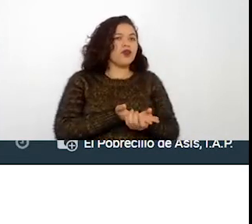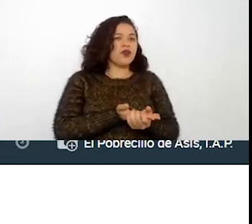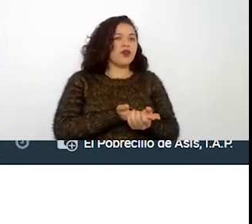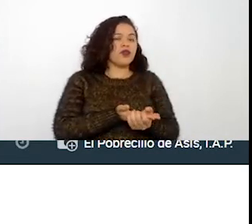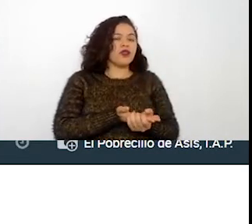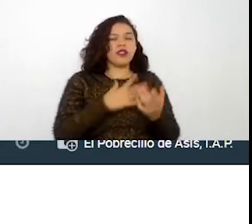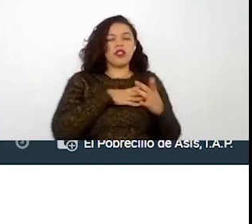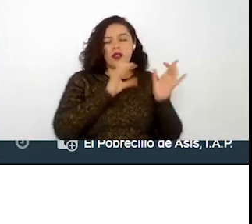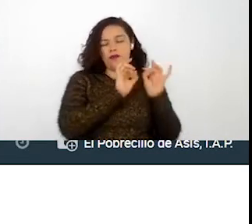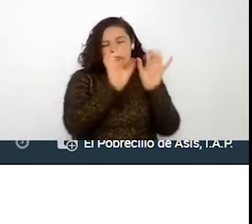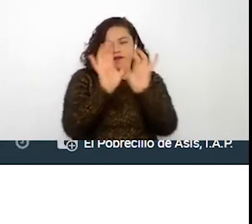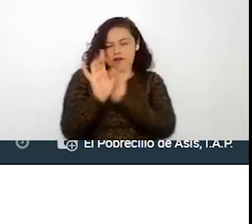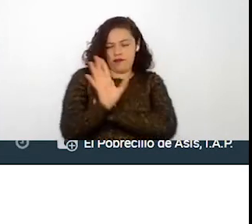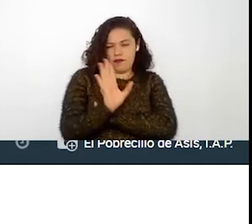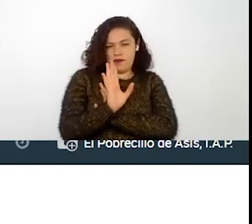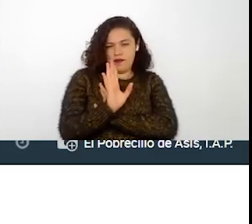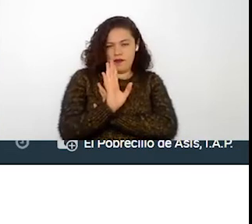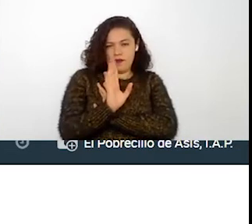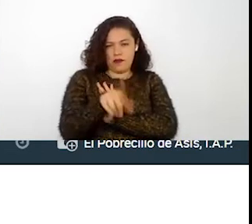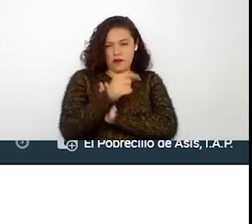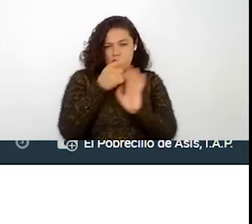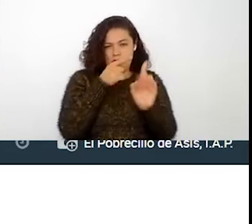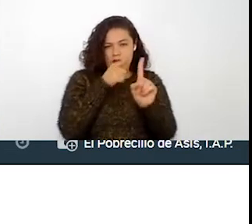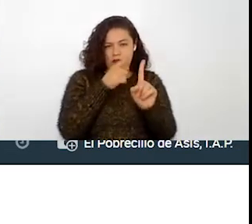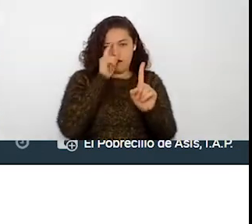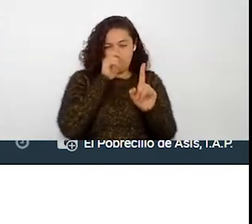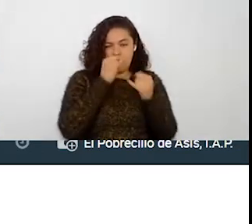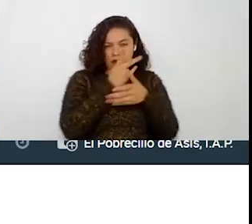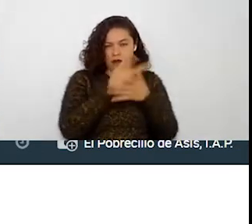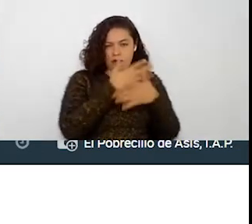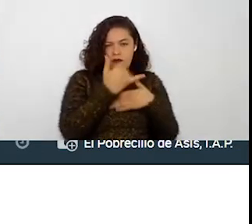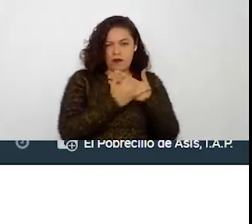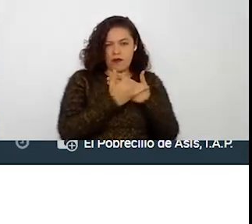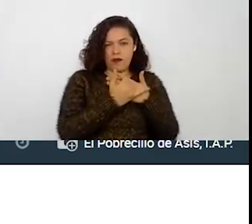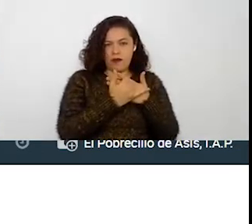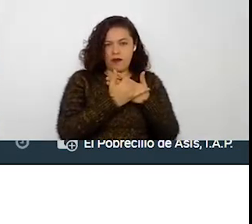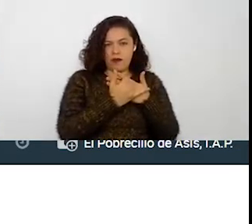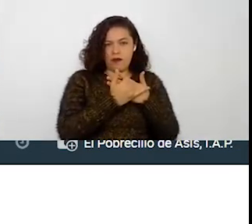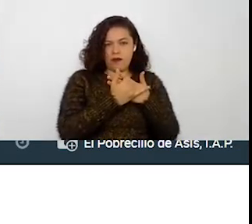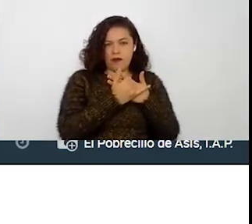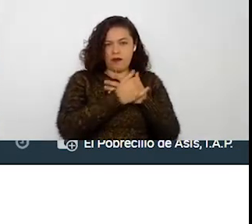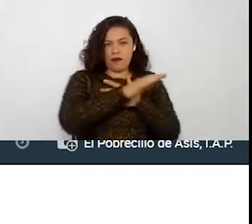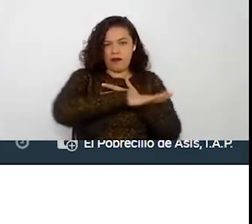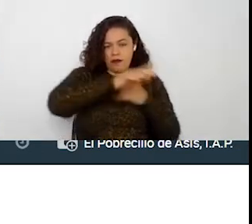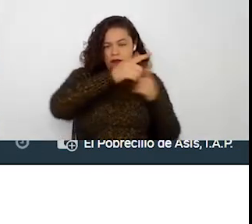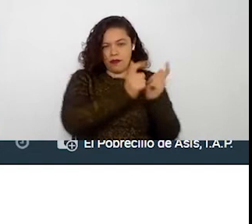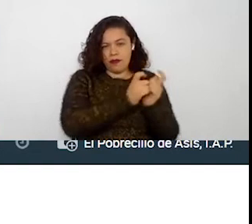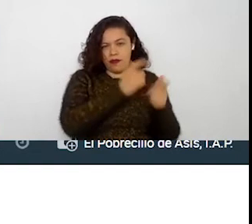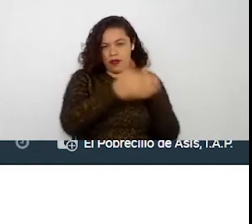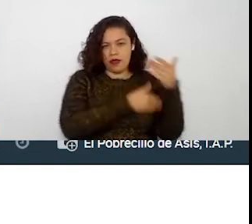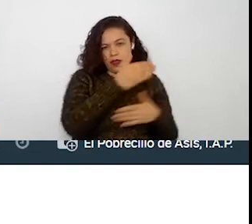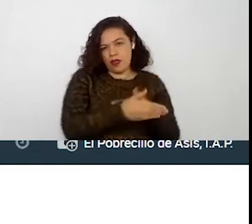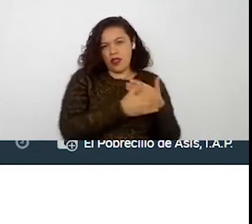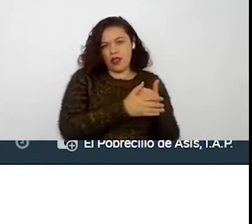esporádicos y el otro objetivo en este mismo proyecto es una población con servicios y